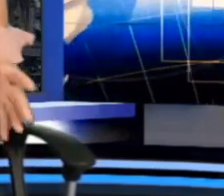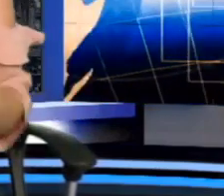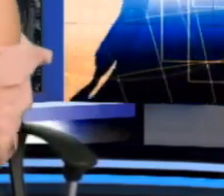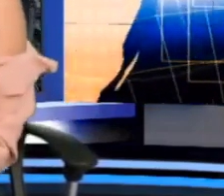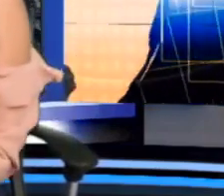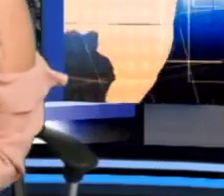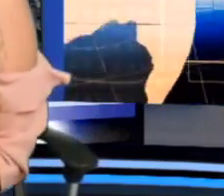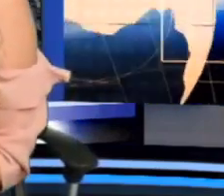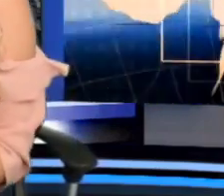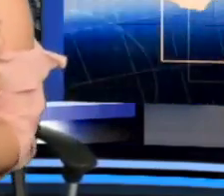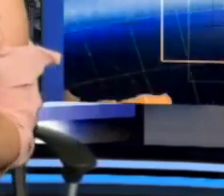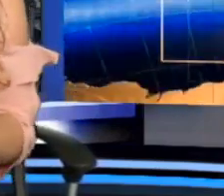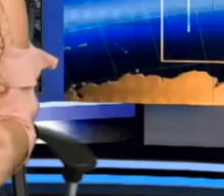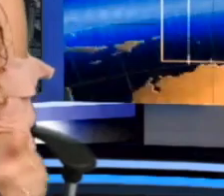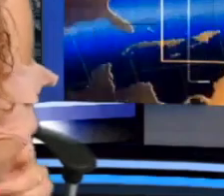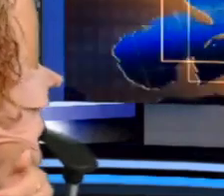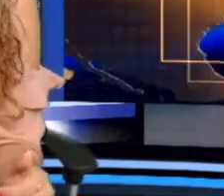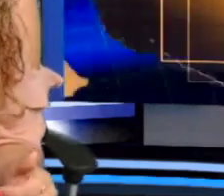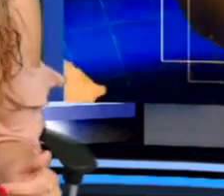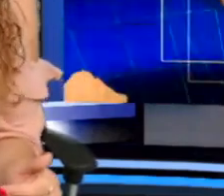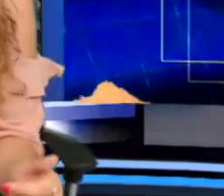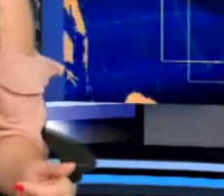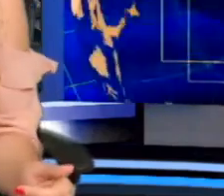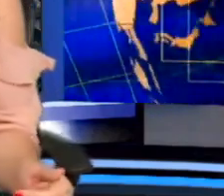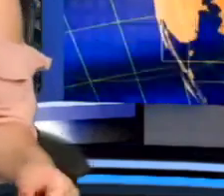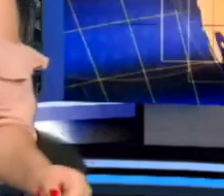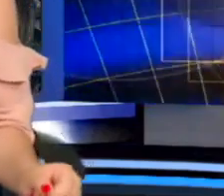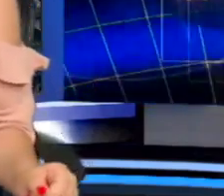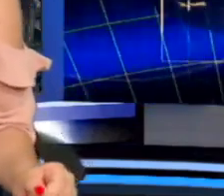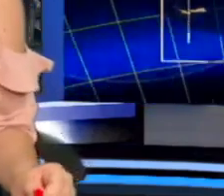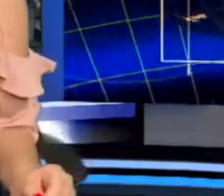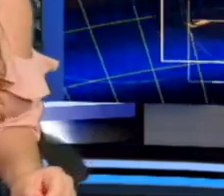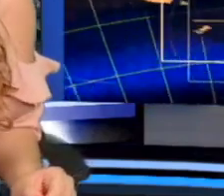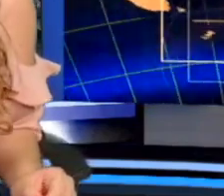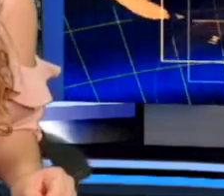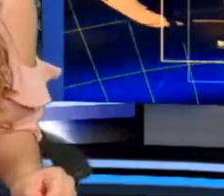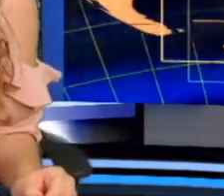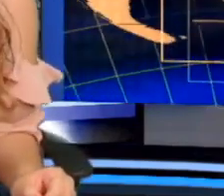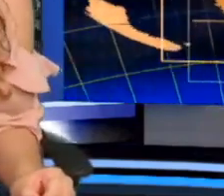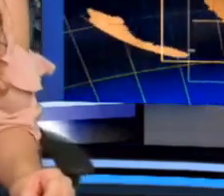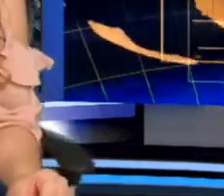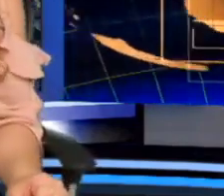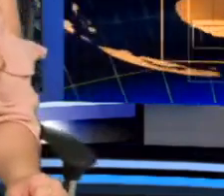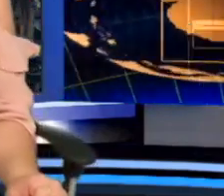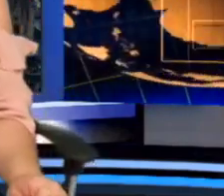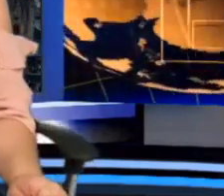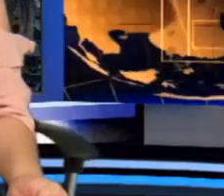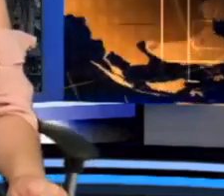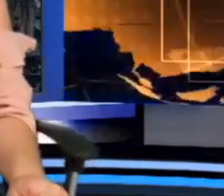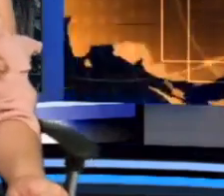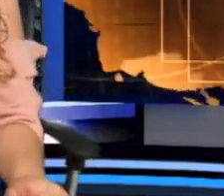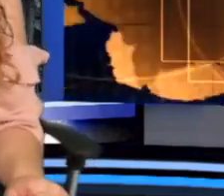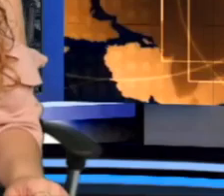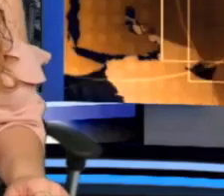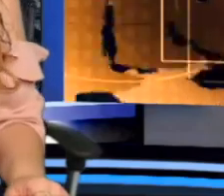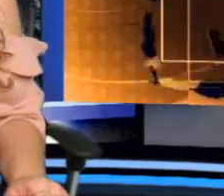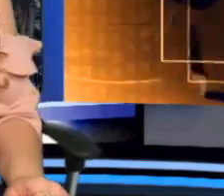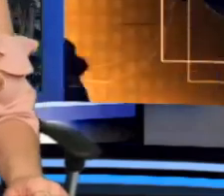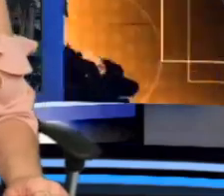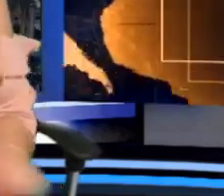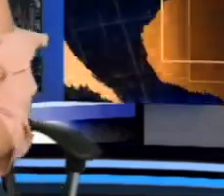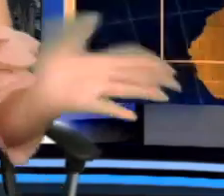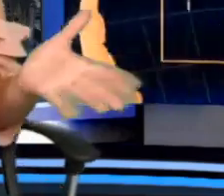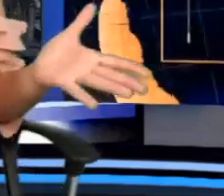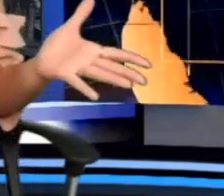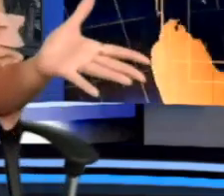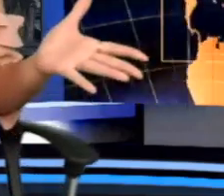estas alturas del partido, en lugar de brindar resultados, en lugar de ponerse a trabajar como Dios manda, en beneficio de sus